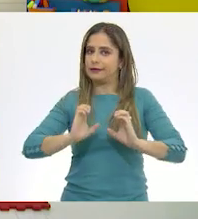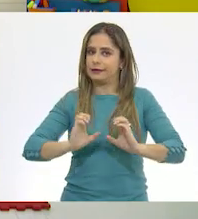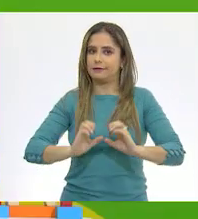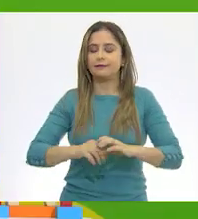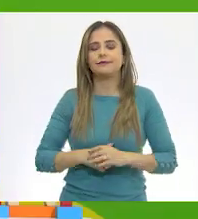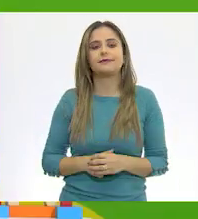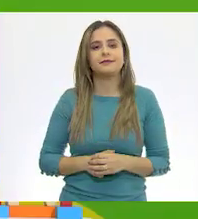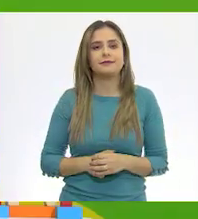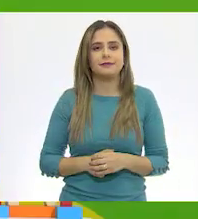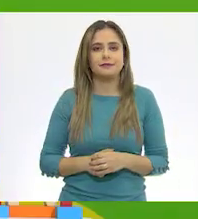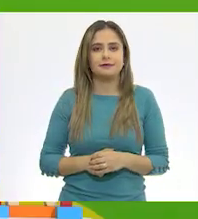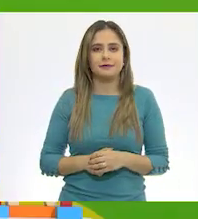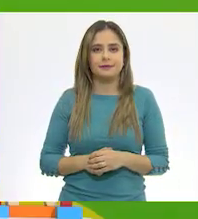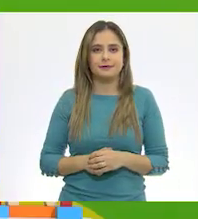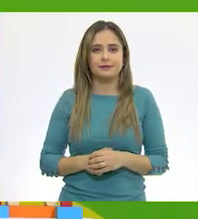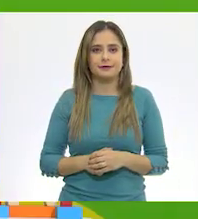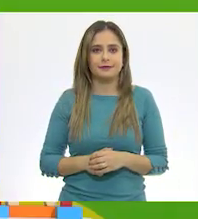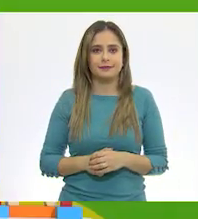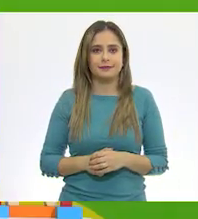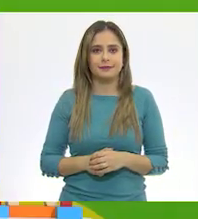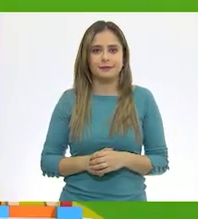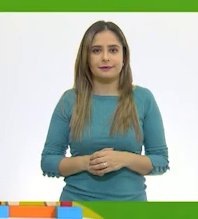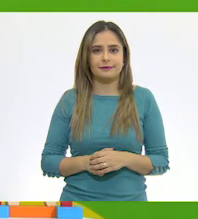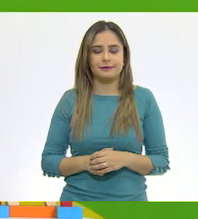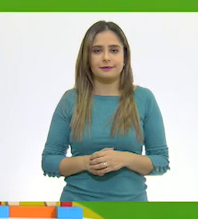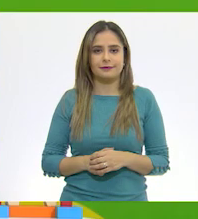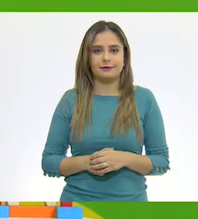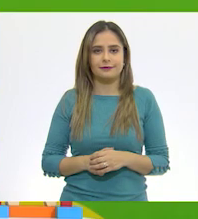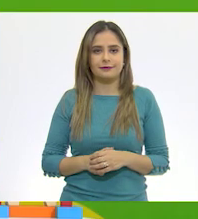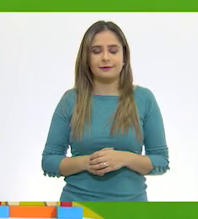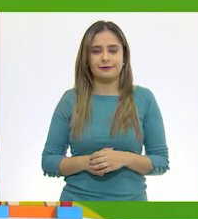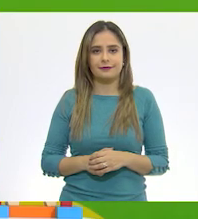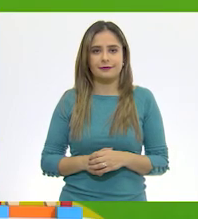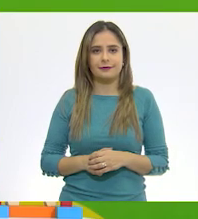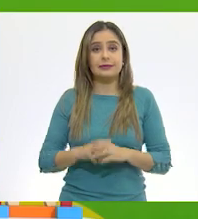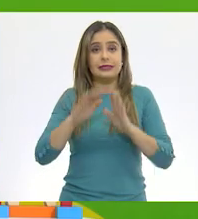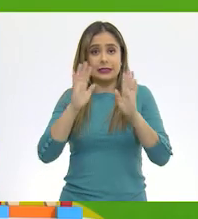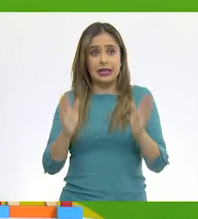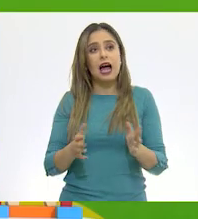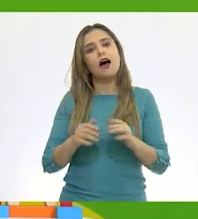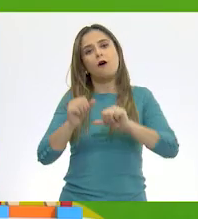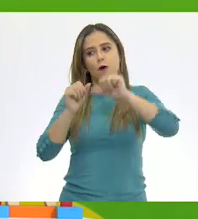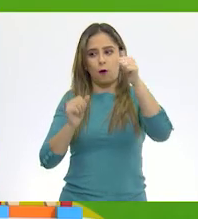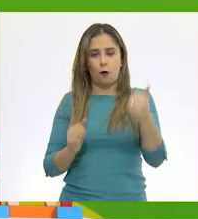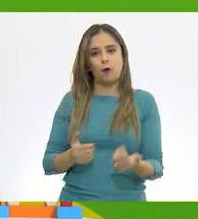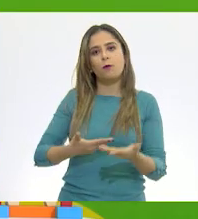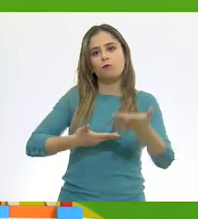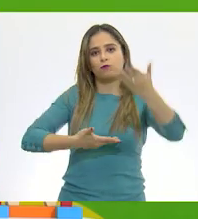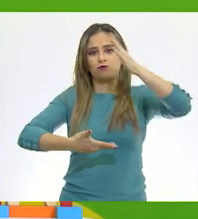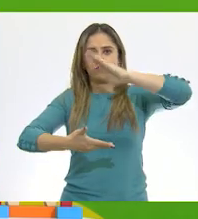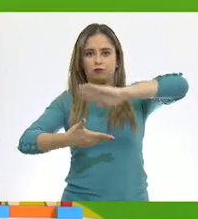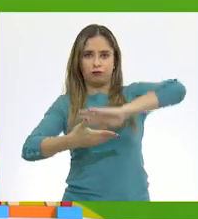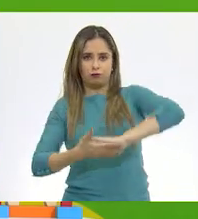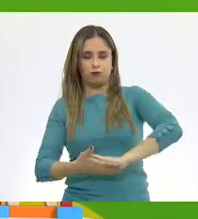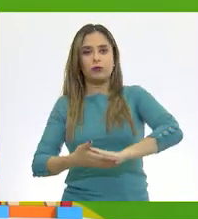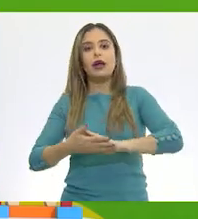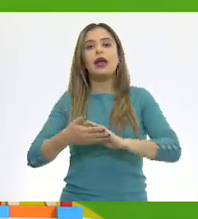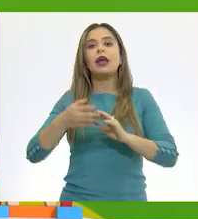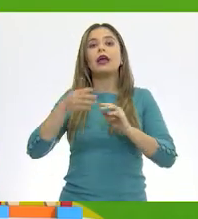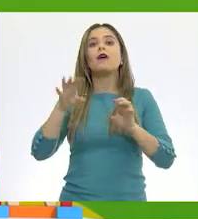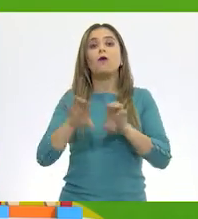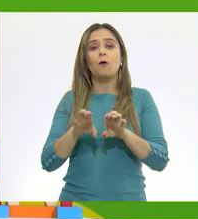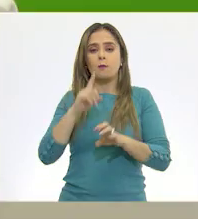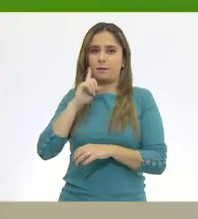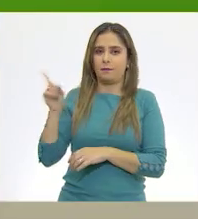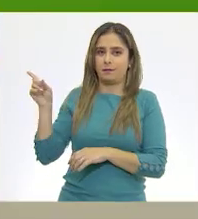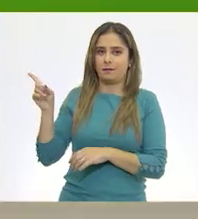cuidado. Entonces vamos a doblar ahora la otra mitad formando un triángulo.